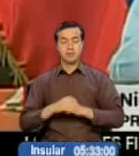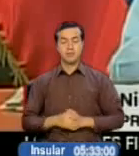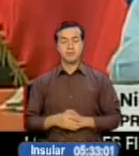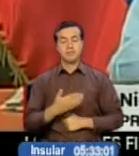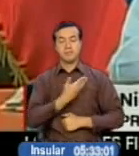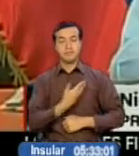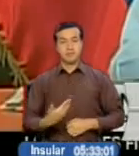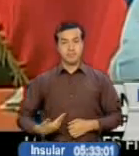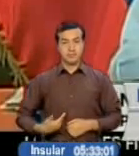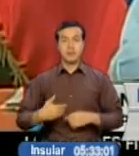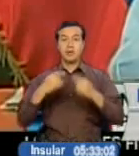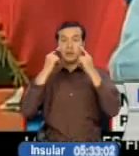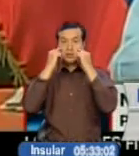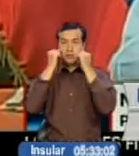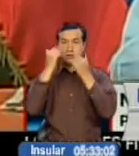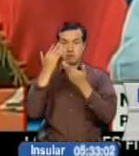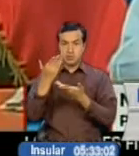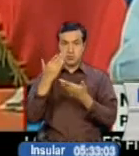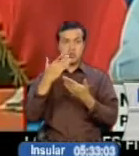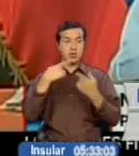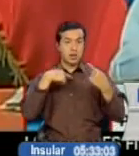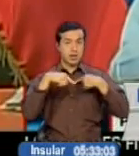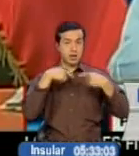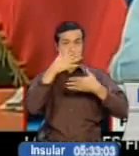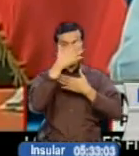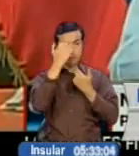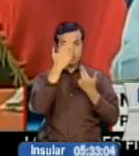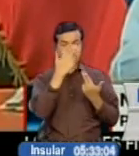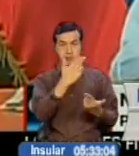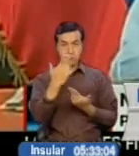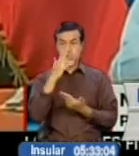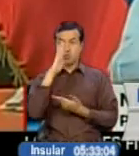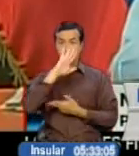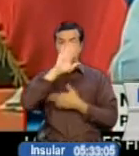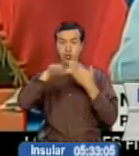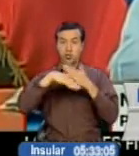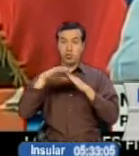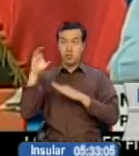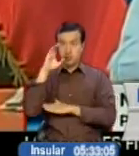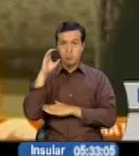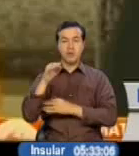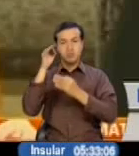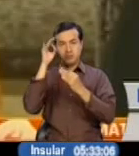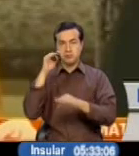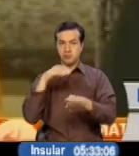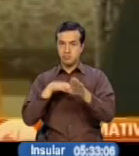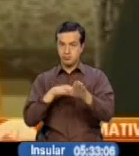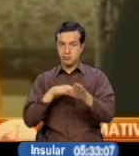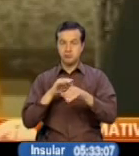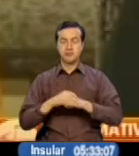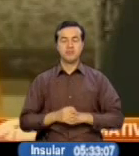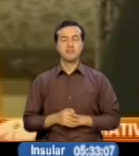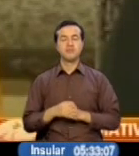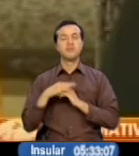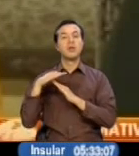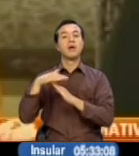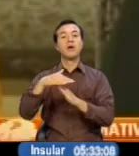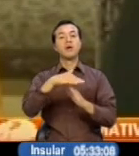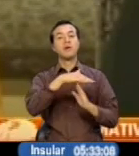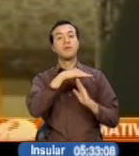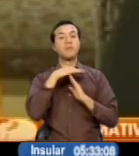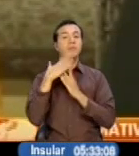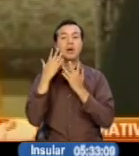Santos, comandante Timochenko y al pueblo de Colombia cuentan con todo el apoyo. Una paz